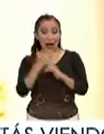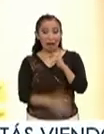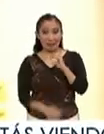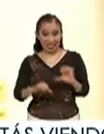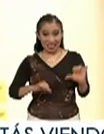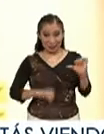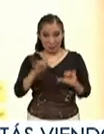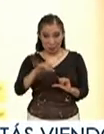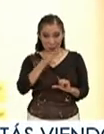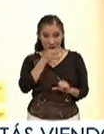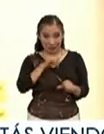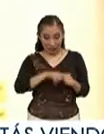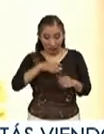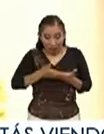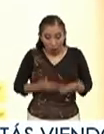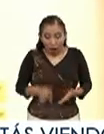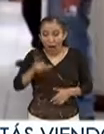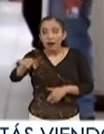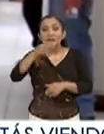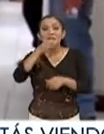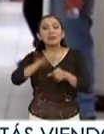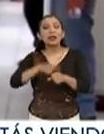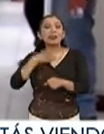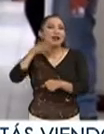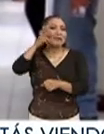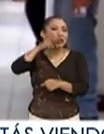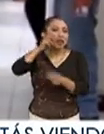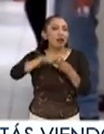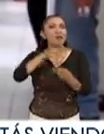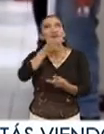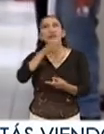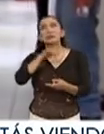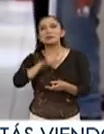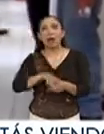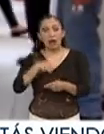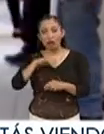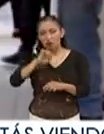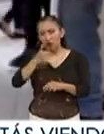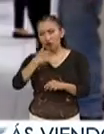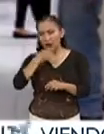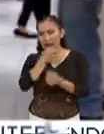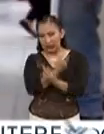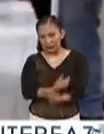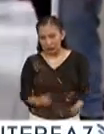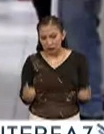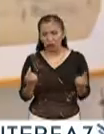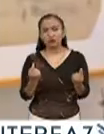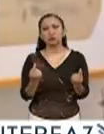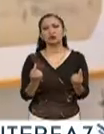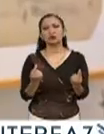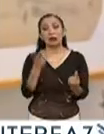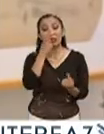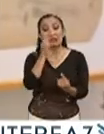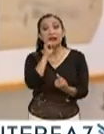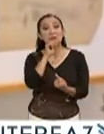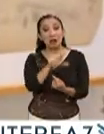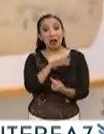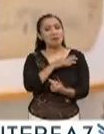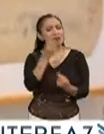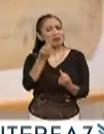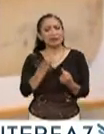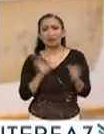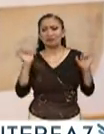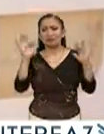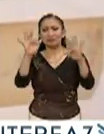las actividades de este festival, pues estará el Festival del Vino, hay un festival infantil, donde dicen que también hay